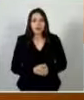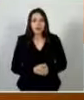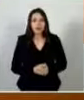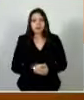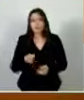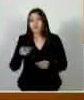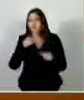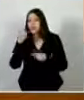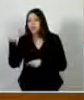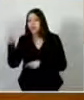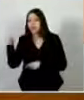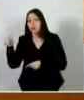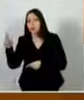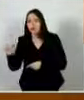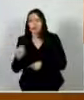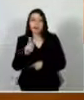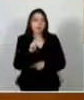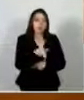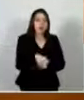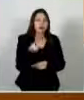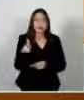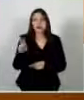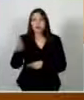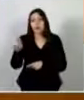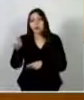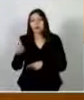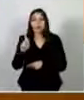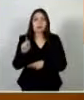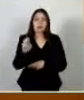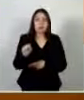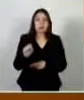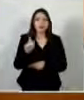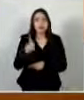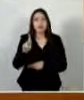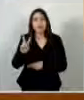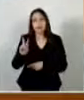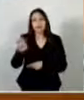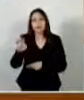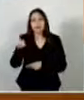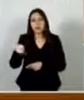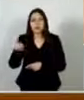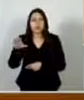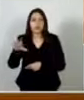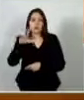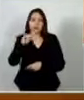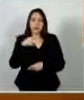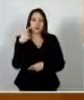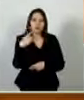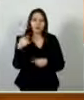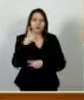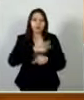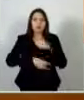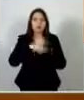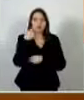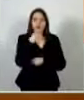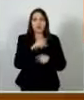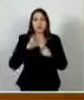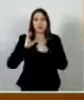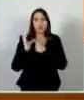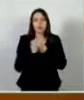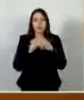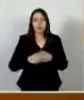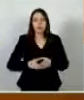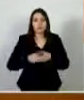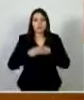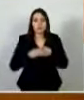de Morena, del PAN, del PRD, del PRI, del PES, del Verde, de Movimiento Ciudadano, va a salir de la Comisión Permanente